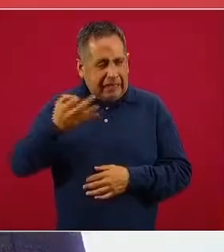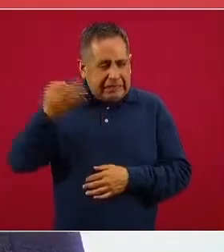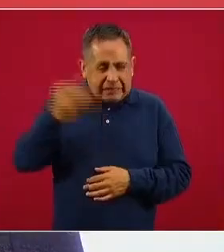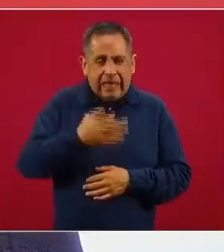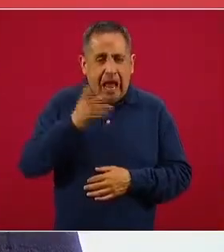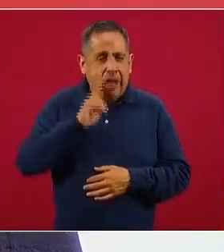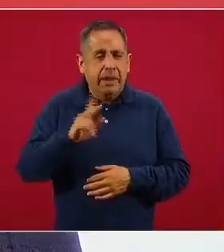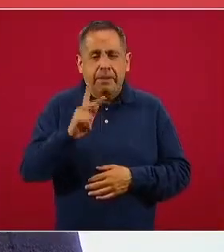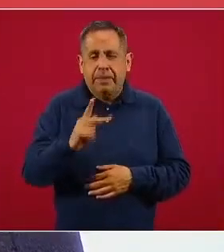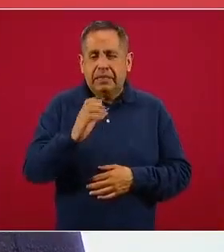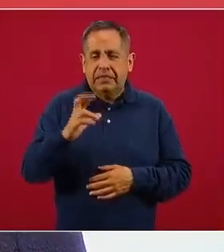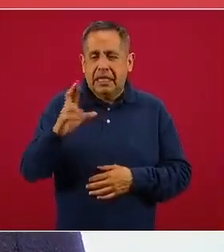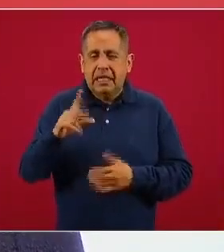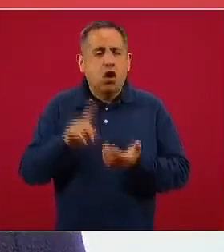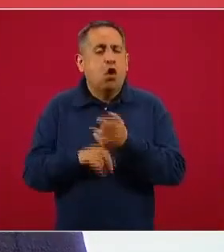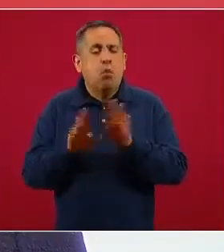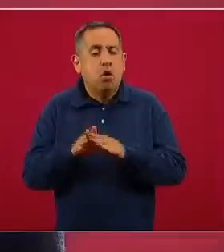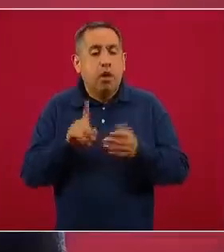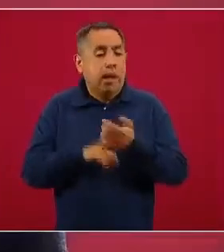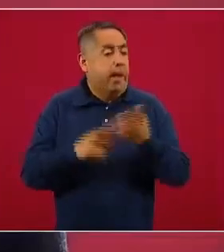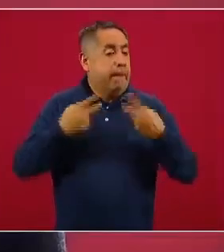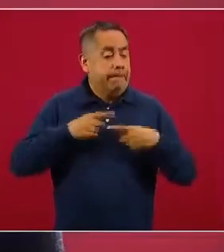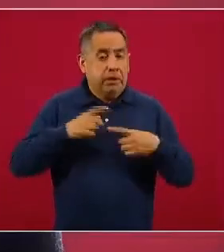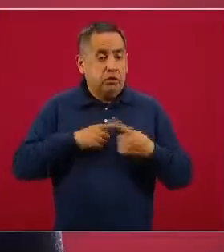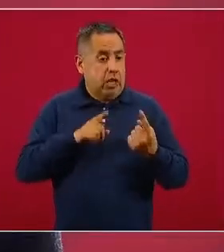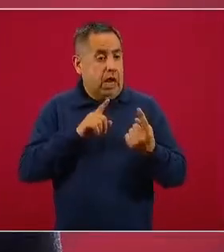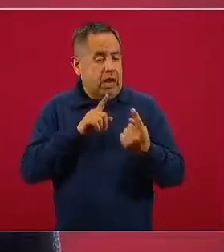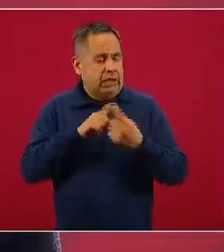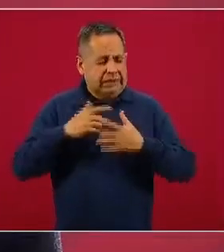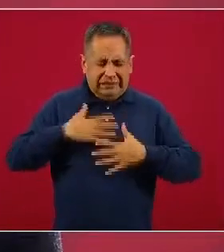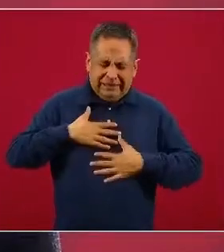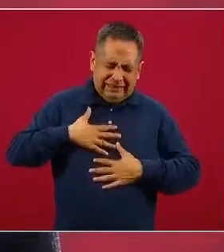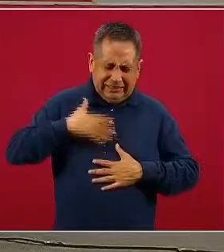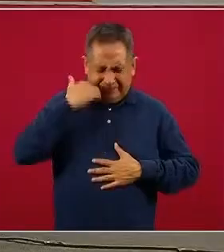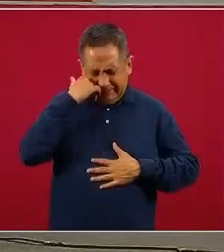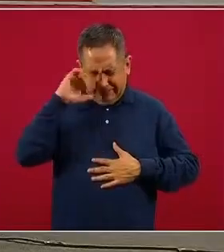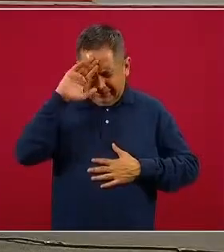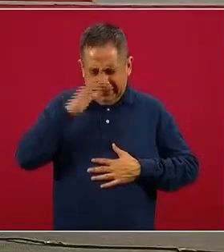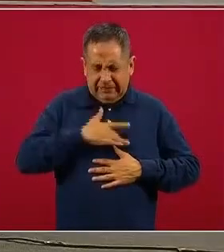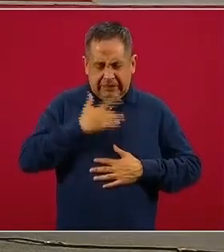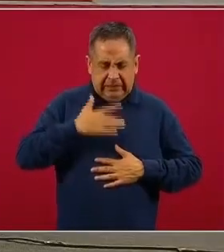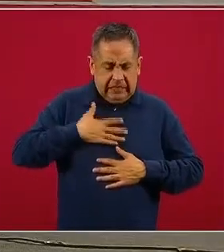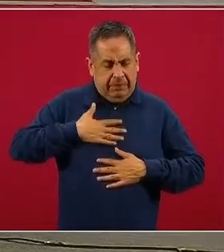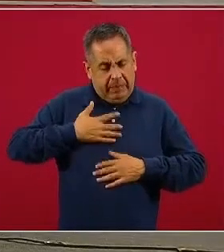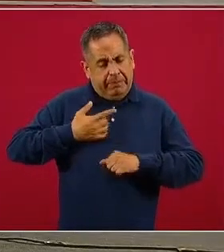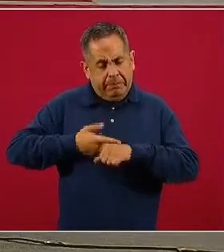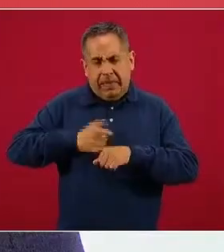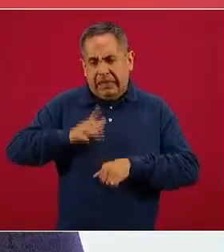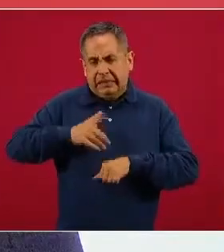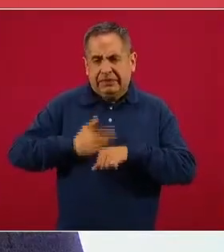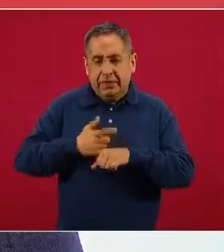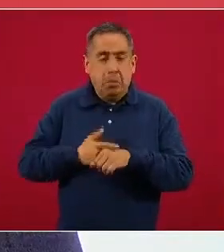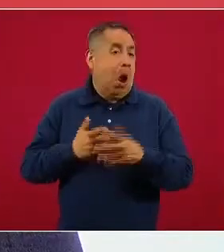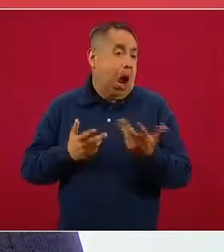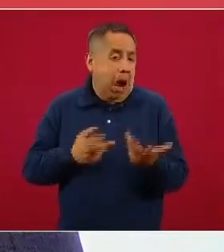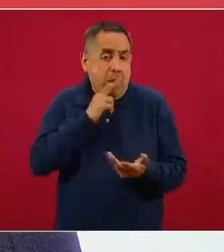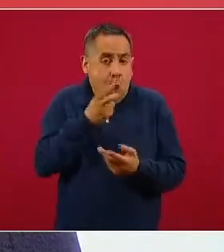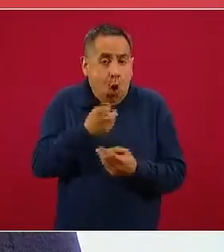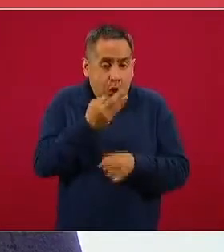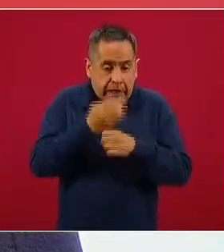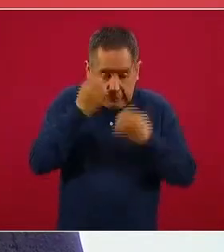este caso el PCR, es cuando la persona está presentando signos y síntomas de la enfermedad, porque también una